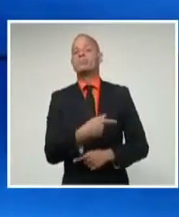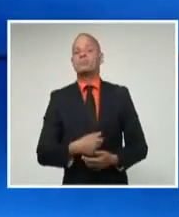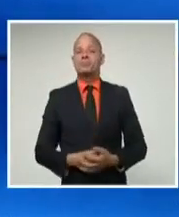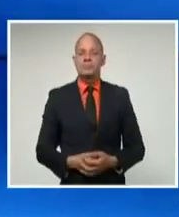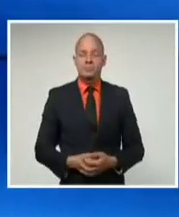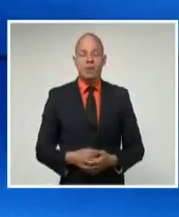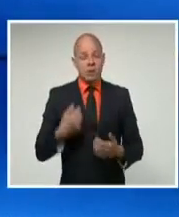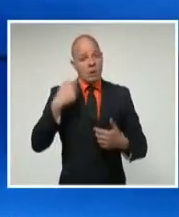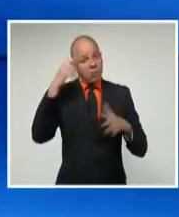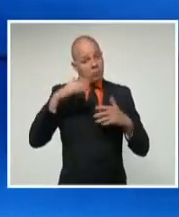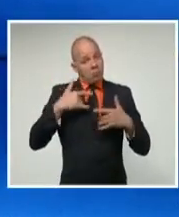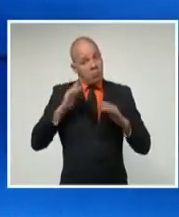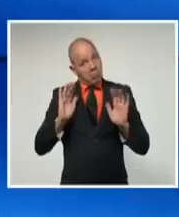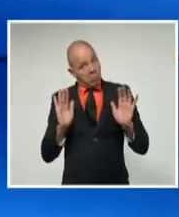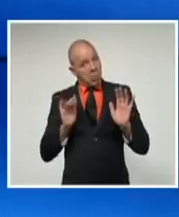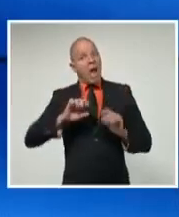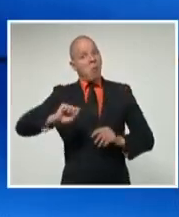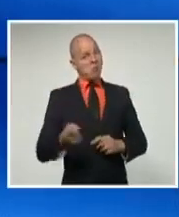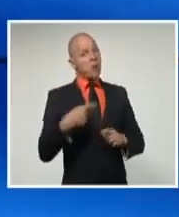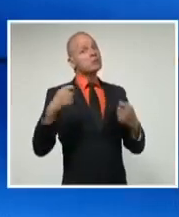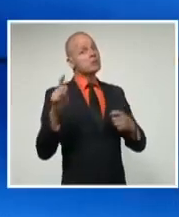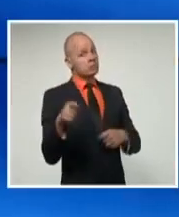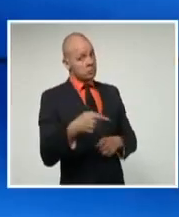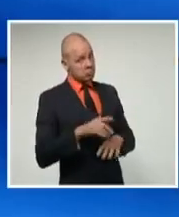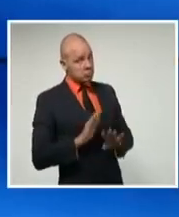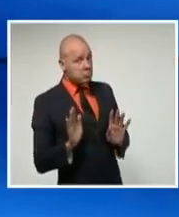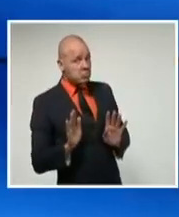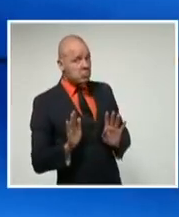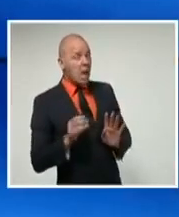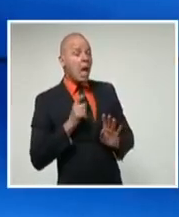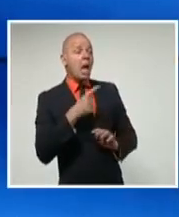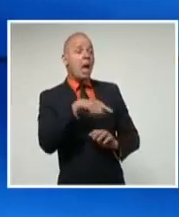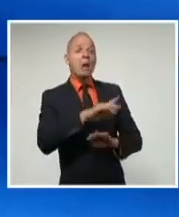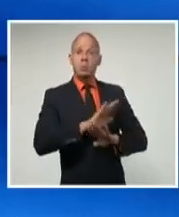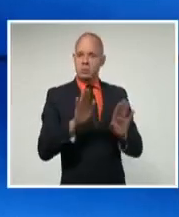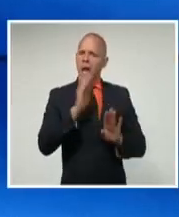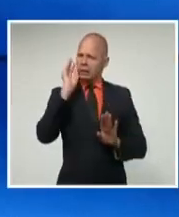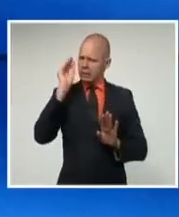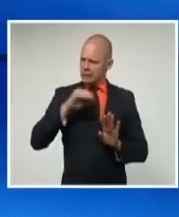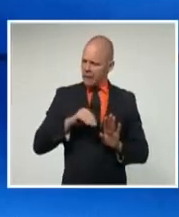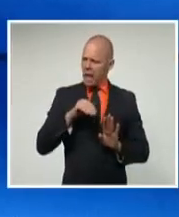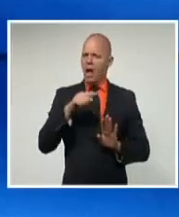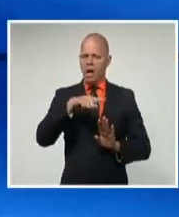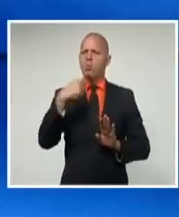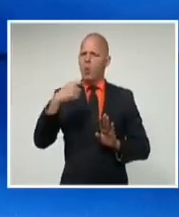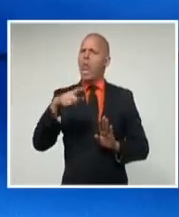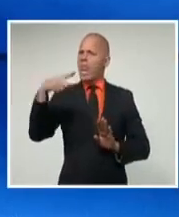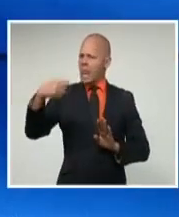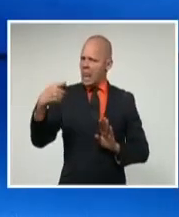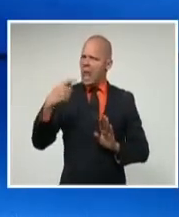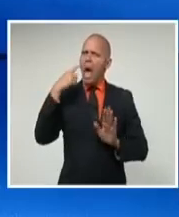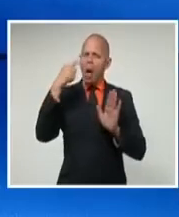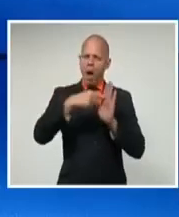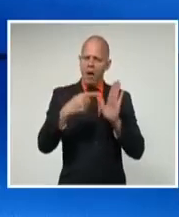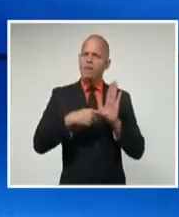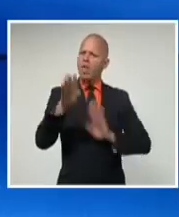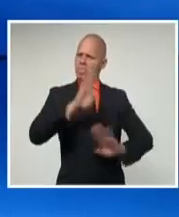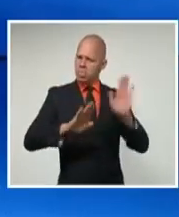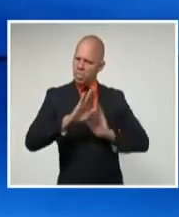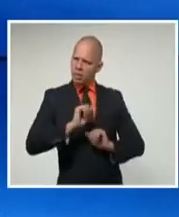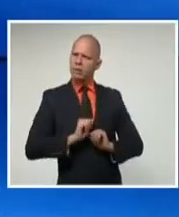rigor necesario y, por supuesto, con todas y cada una de las garantías establecidas por nuestro ordenamiento jurídico. Aquí no hay